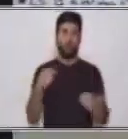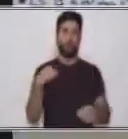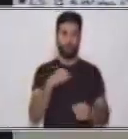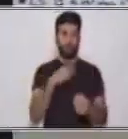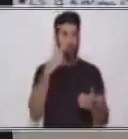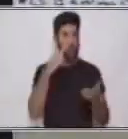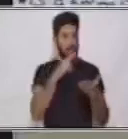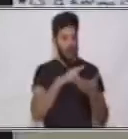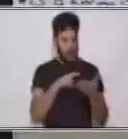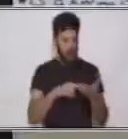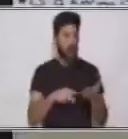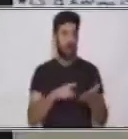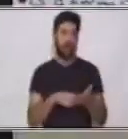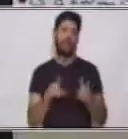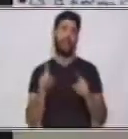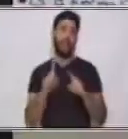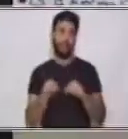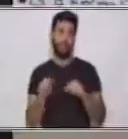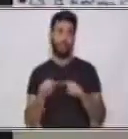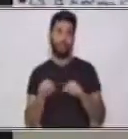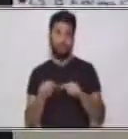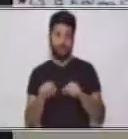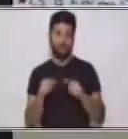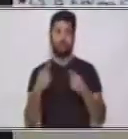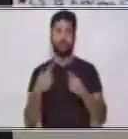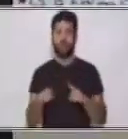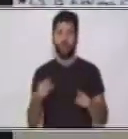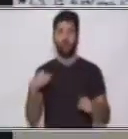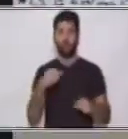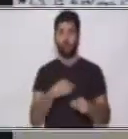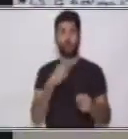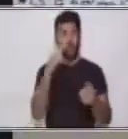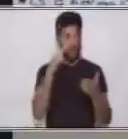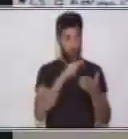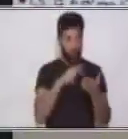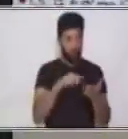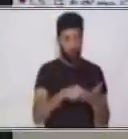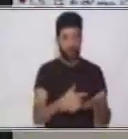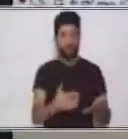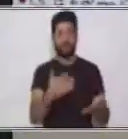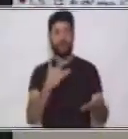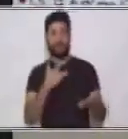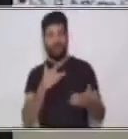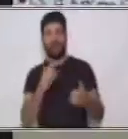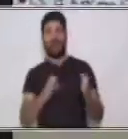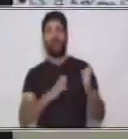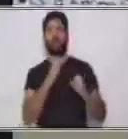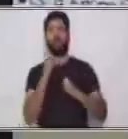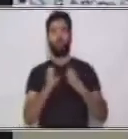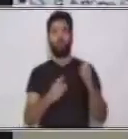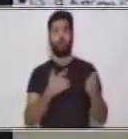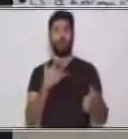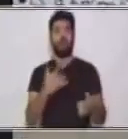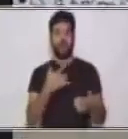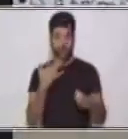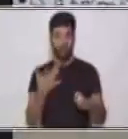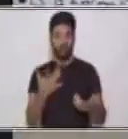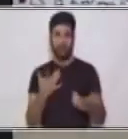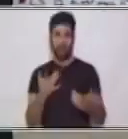leer, pero también nosotros a través de la lectura vamos a sentir esas emociones. Posiblemente